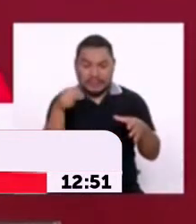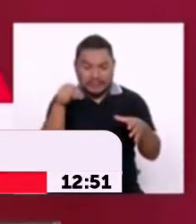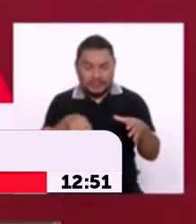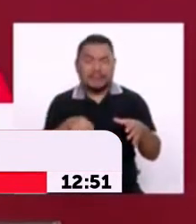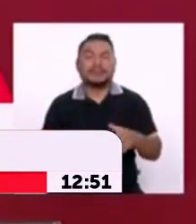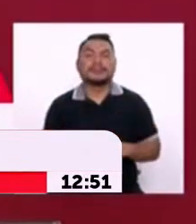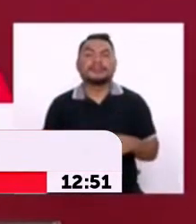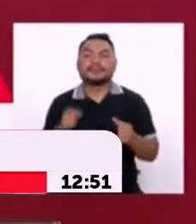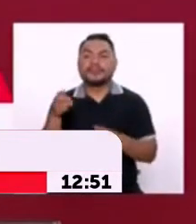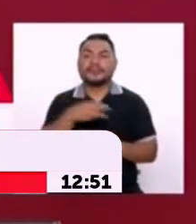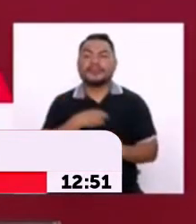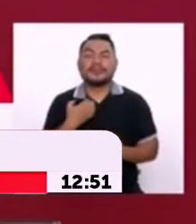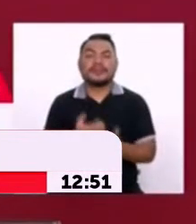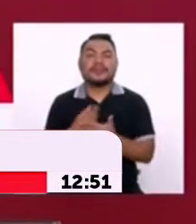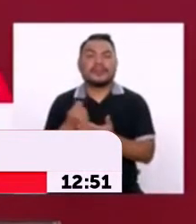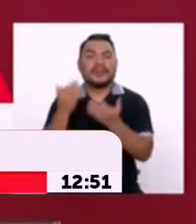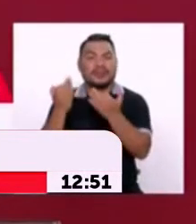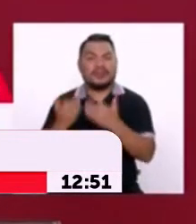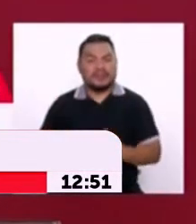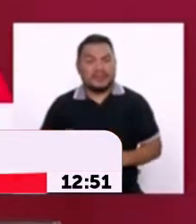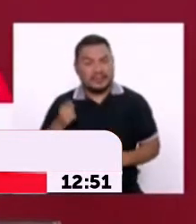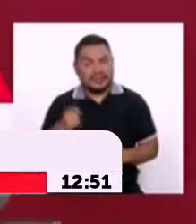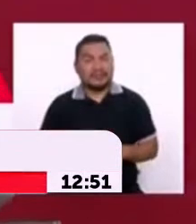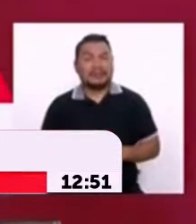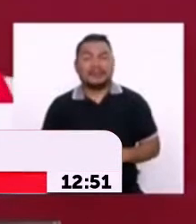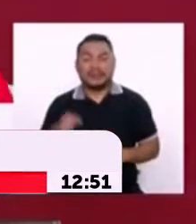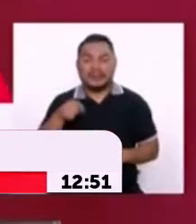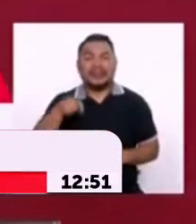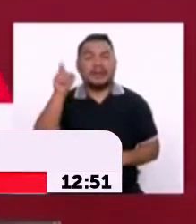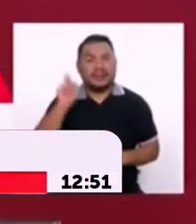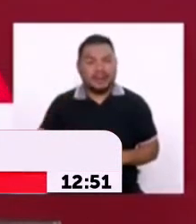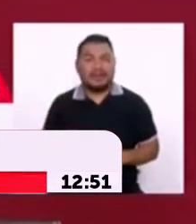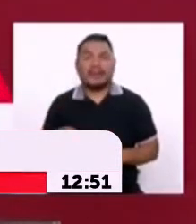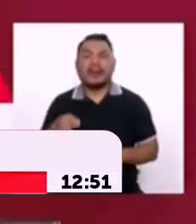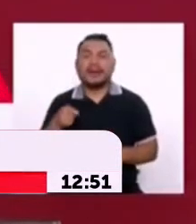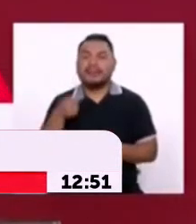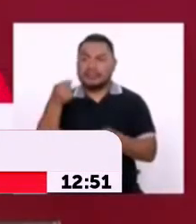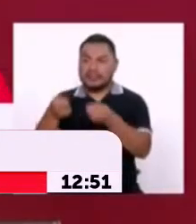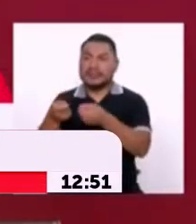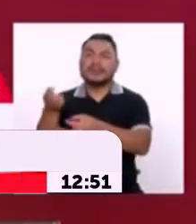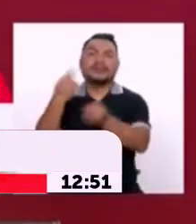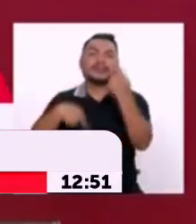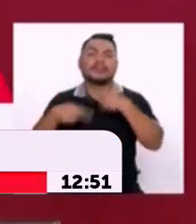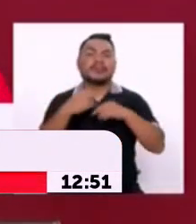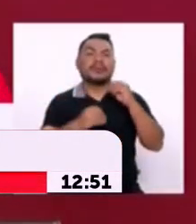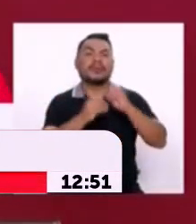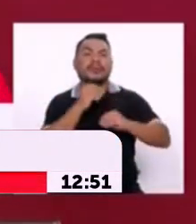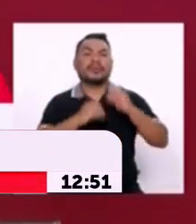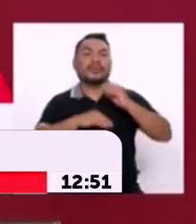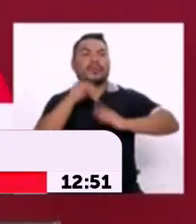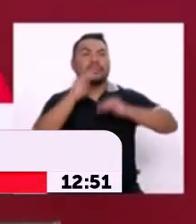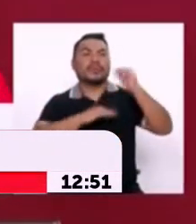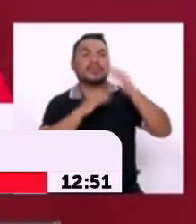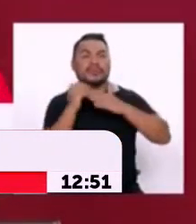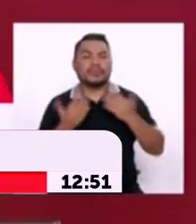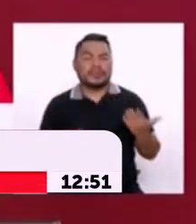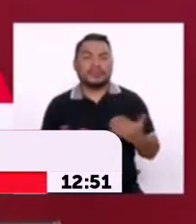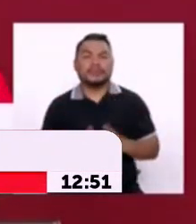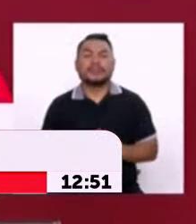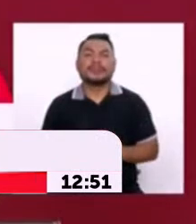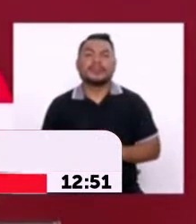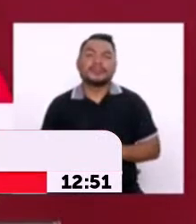hacia el Ministerio de Economía y Finanzas, esta debe ser devuelta en obras de